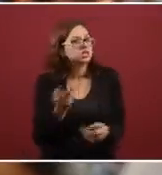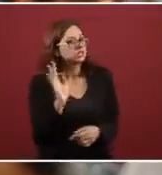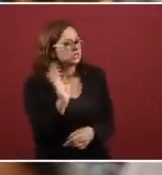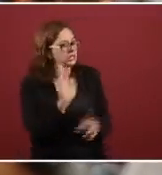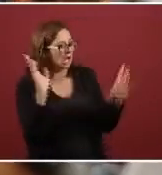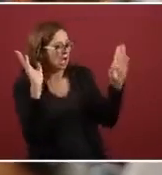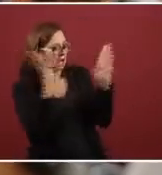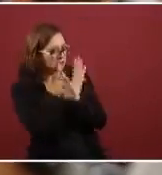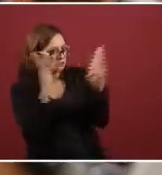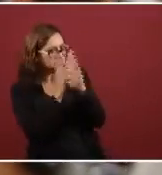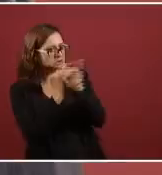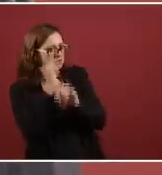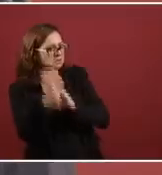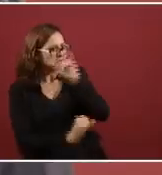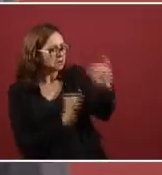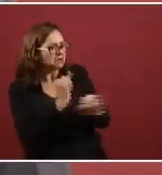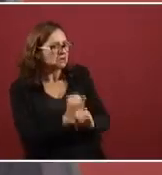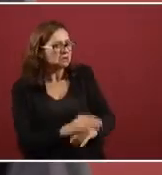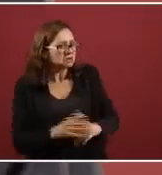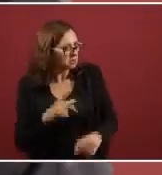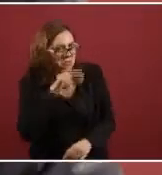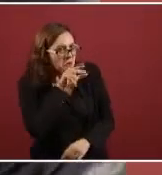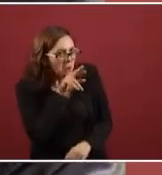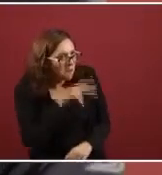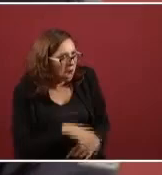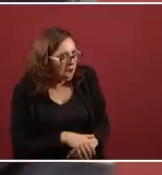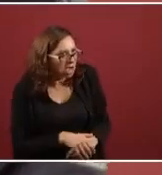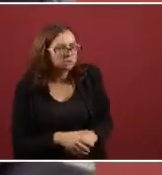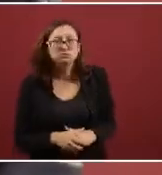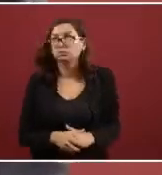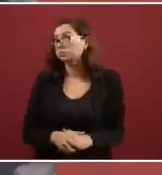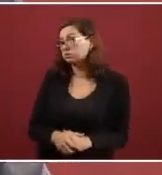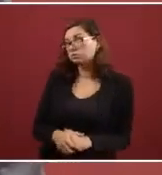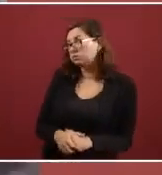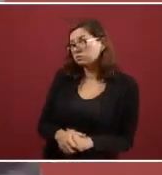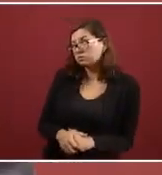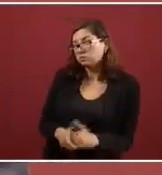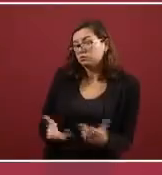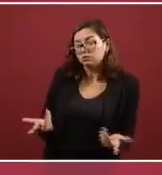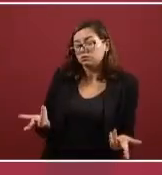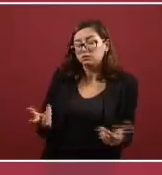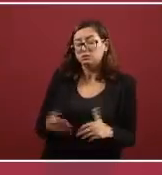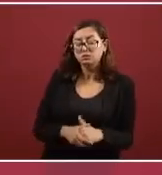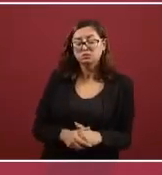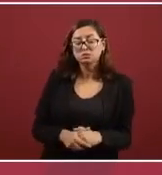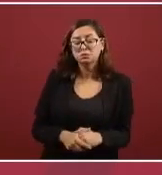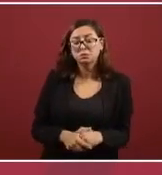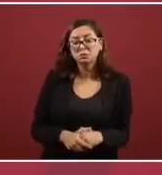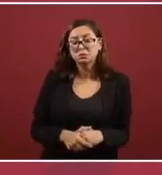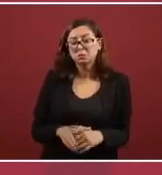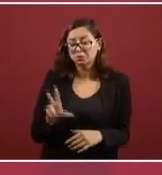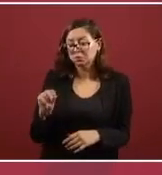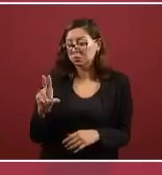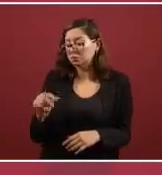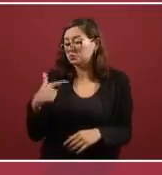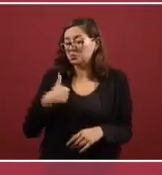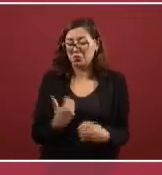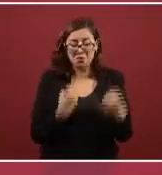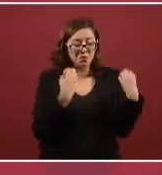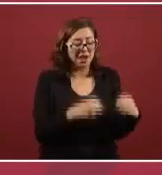internacional, no le preocupa, presidente? No, porque imagínense, yo estoy muy